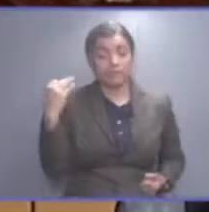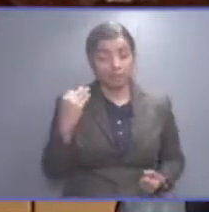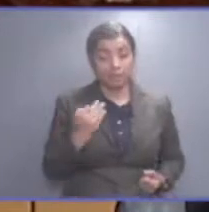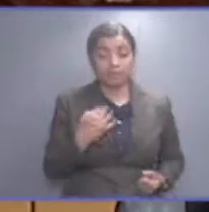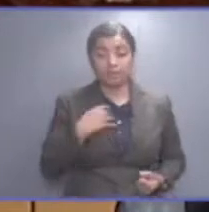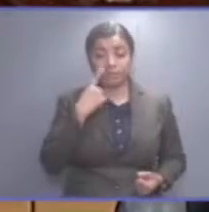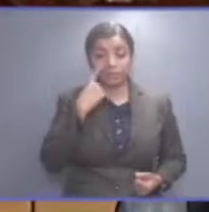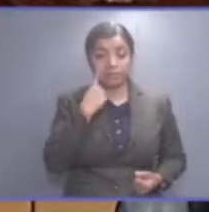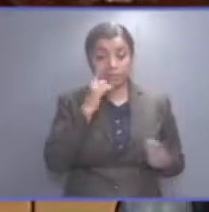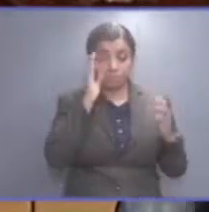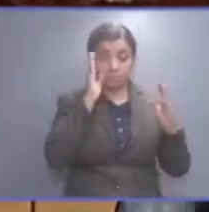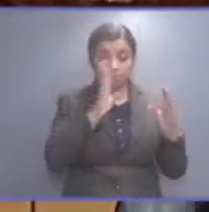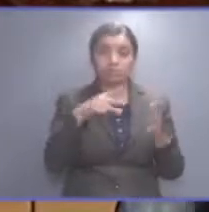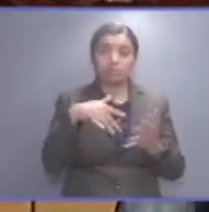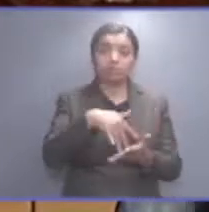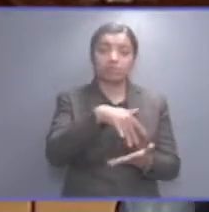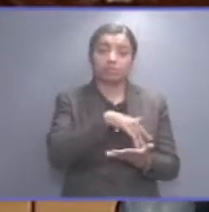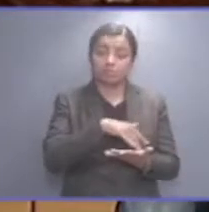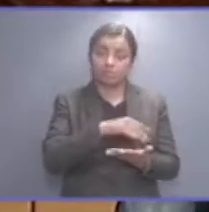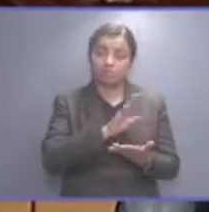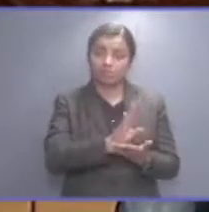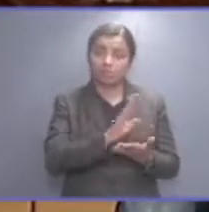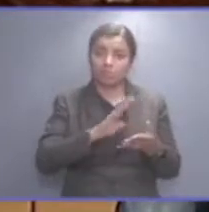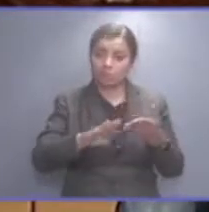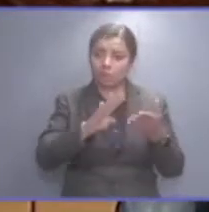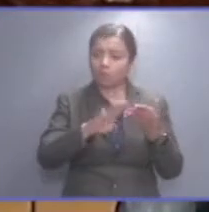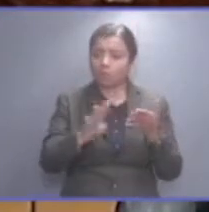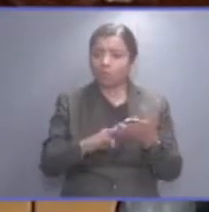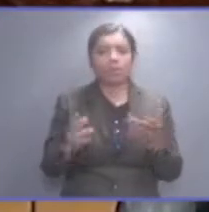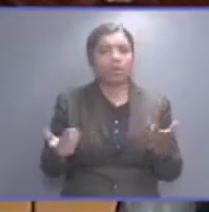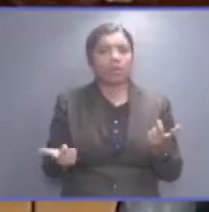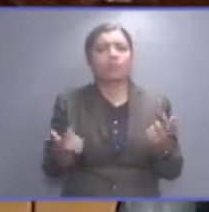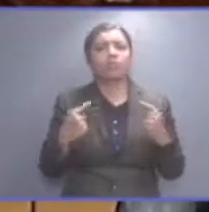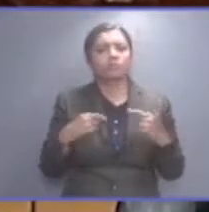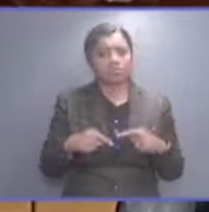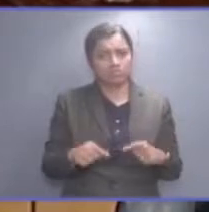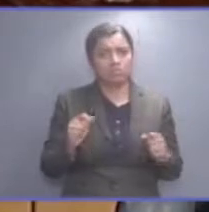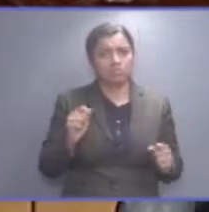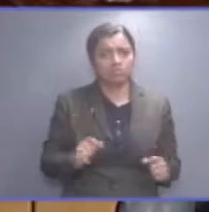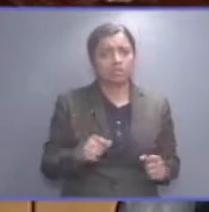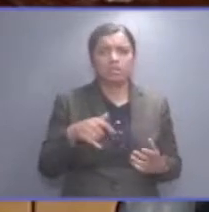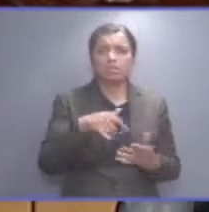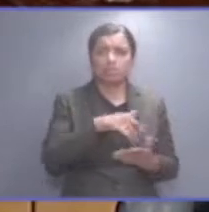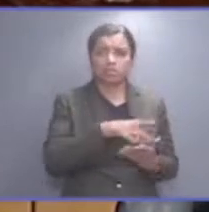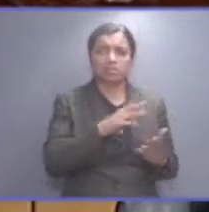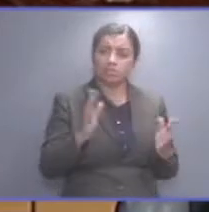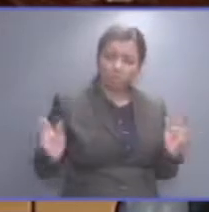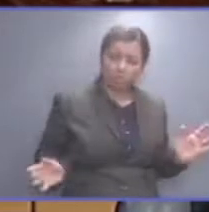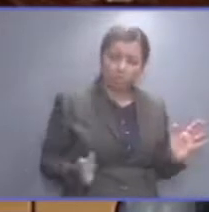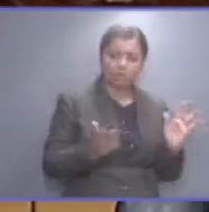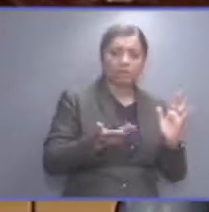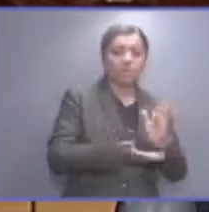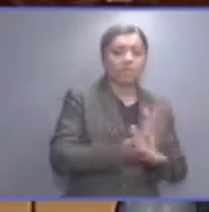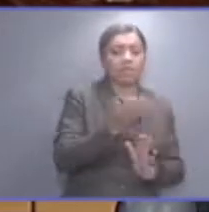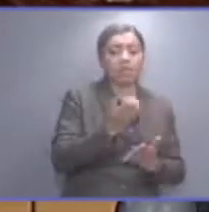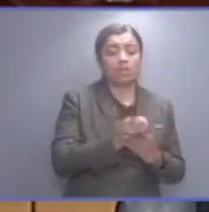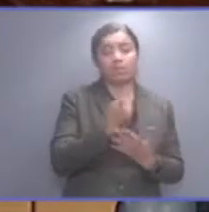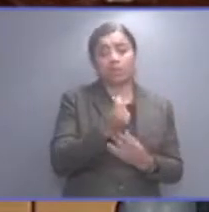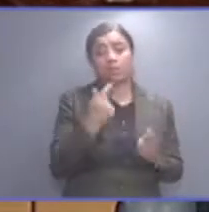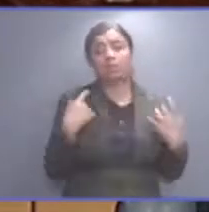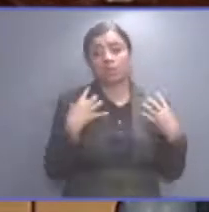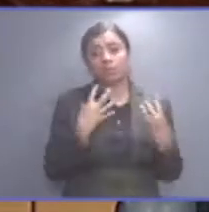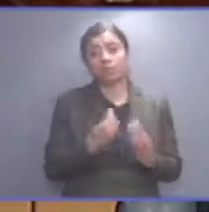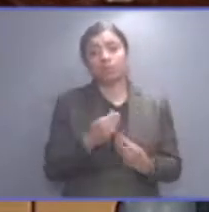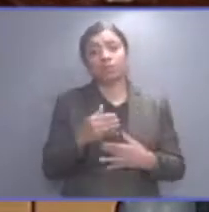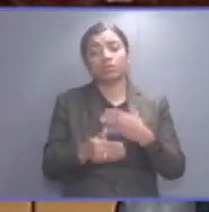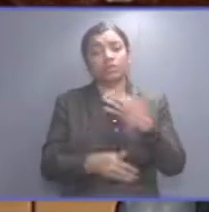velar por el interés de los consumidores, y esto con el fin de promover el desarrollo económico y social bajo